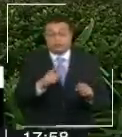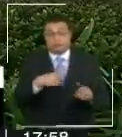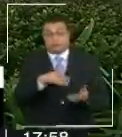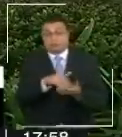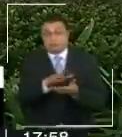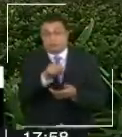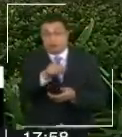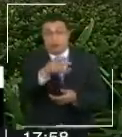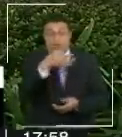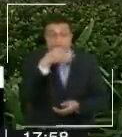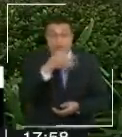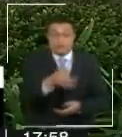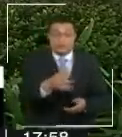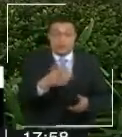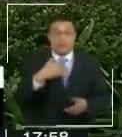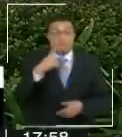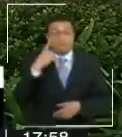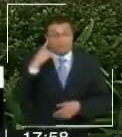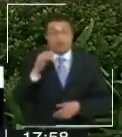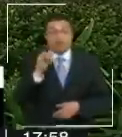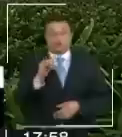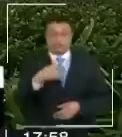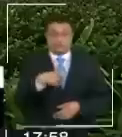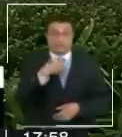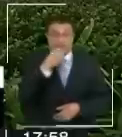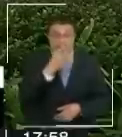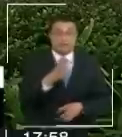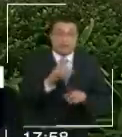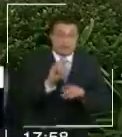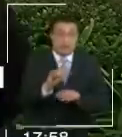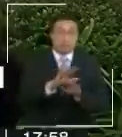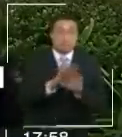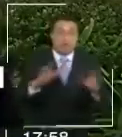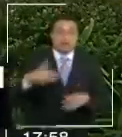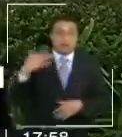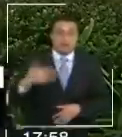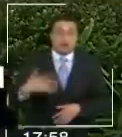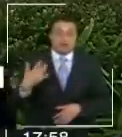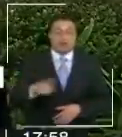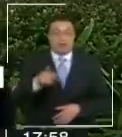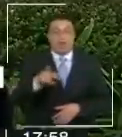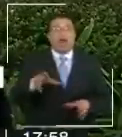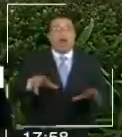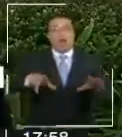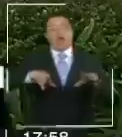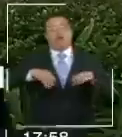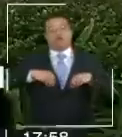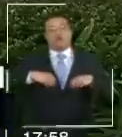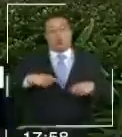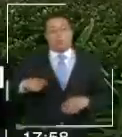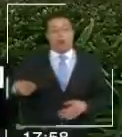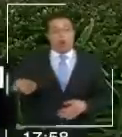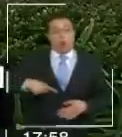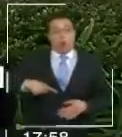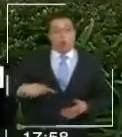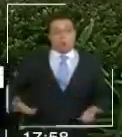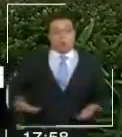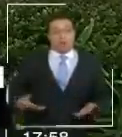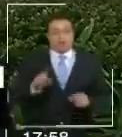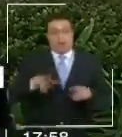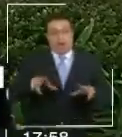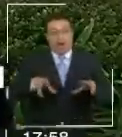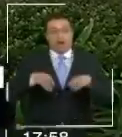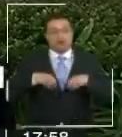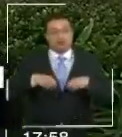que usted plantea, pero lo que quiero decir, y para mí lo más importante, es asumamos alguna vez la culpa, asumamos alguna